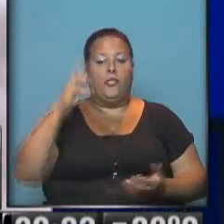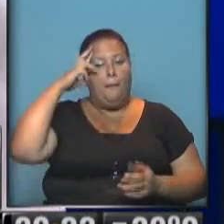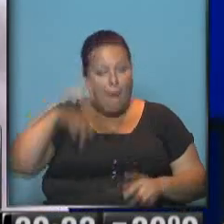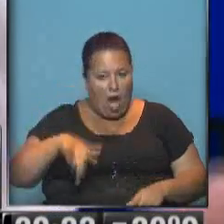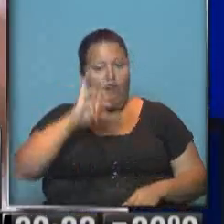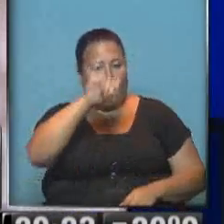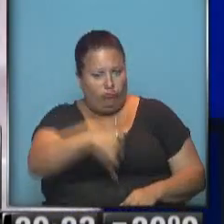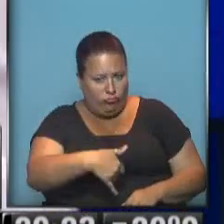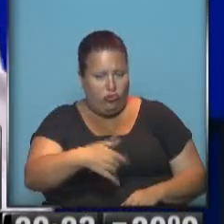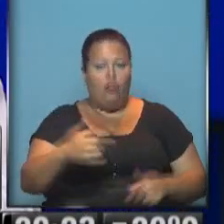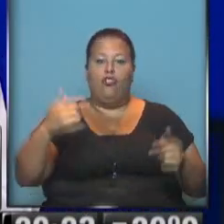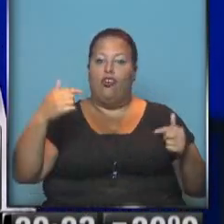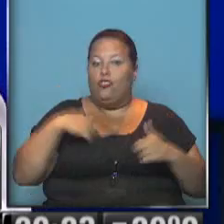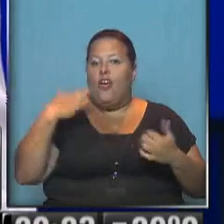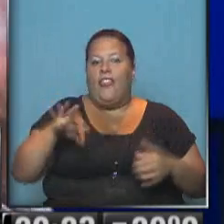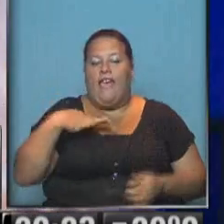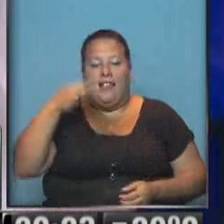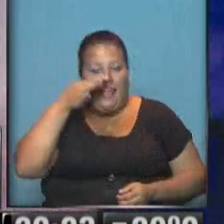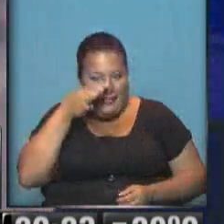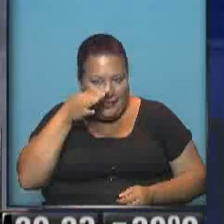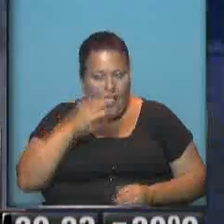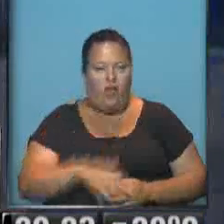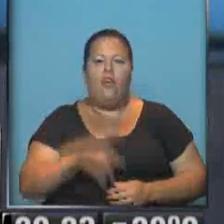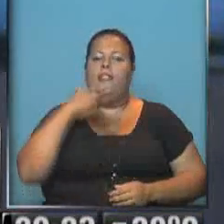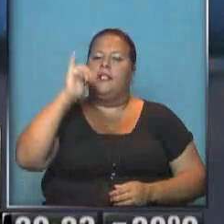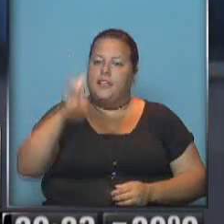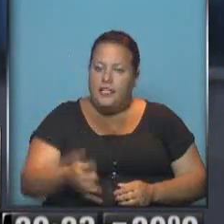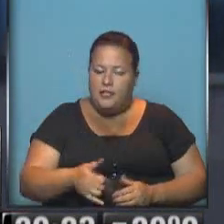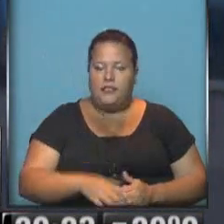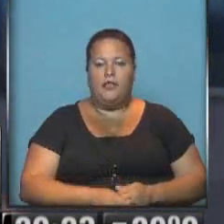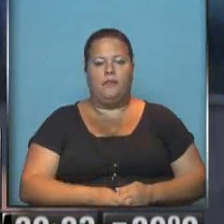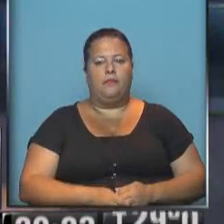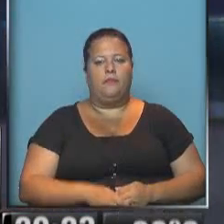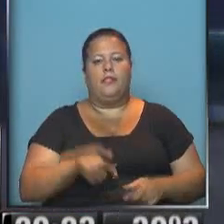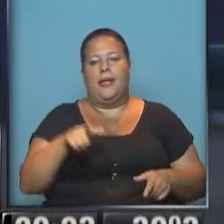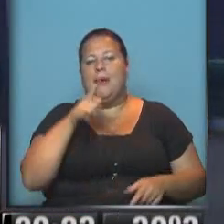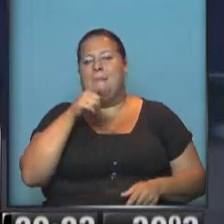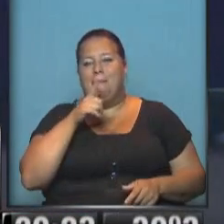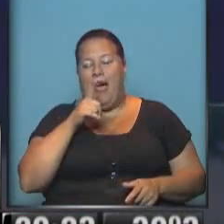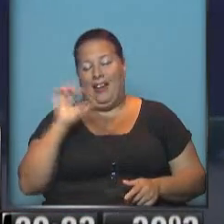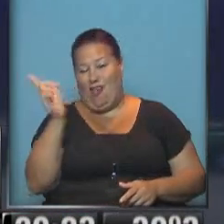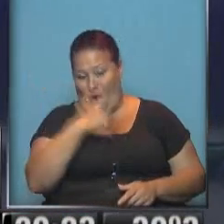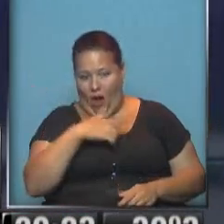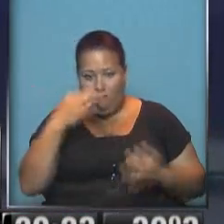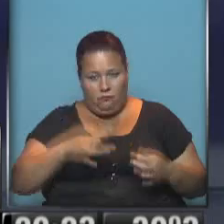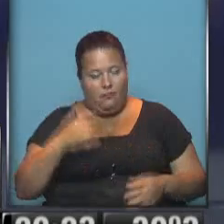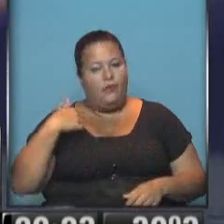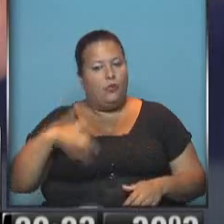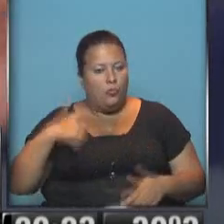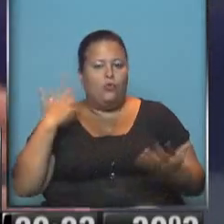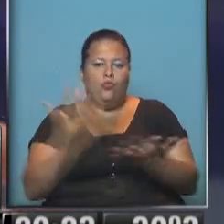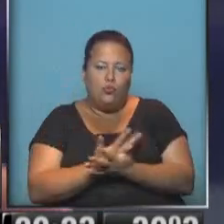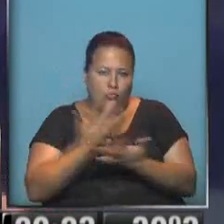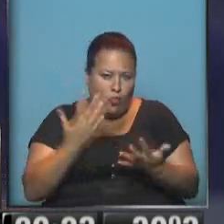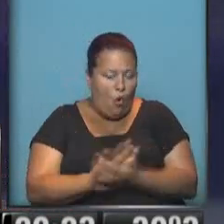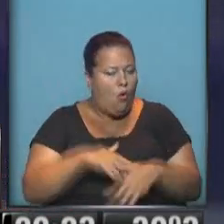que sí, yo de esto tenía que ser testigo, le dijo que sí. Esto que parece tan absurdo es claro. Lo que me costó sangre, sudor y